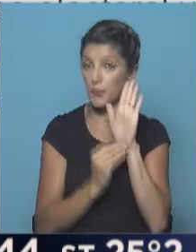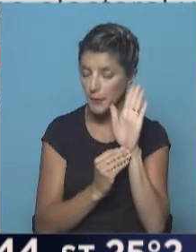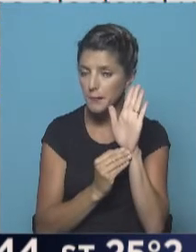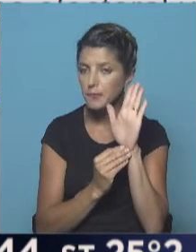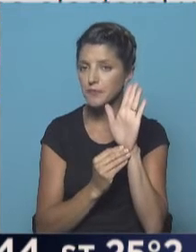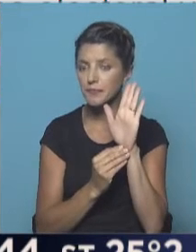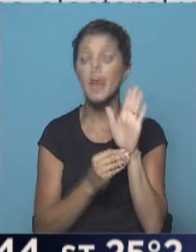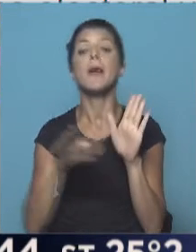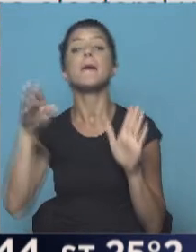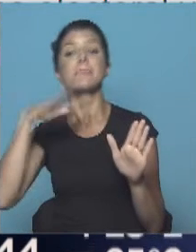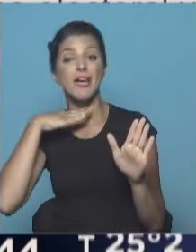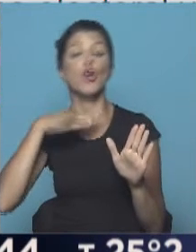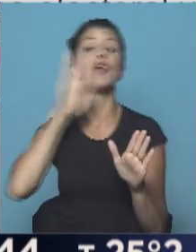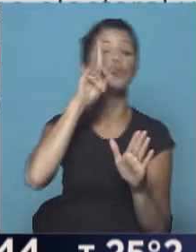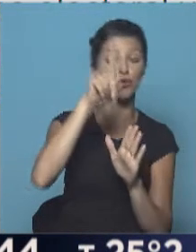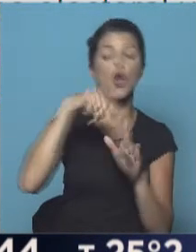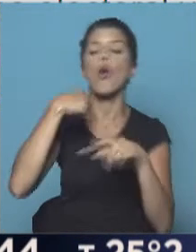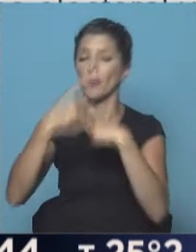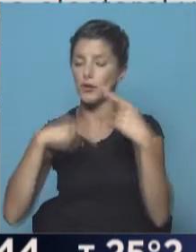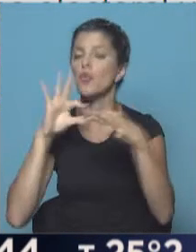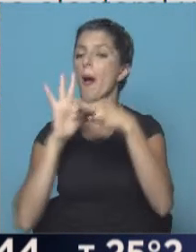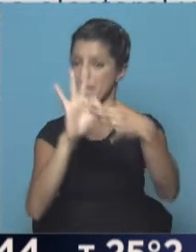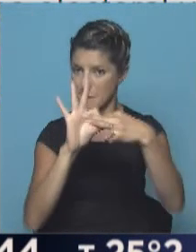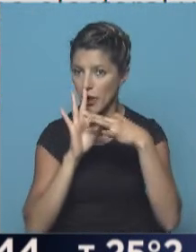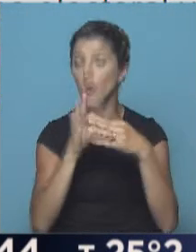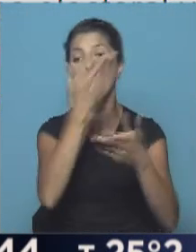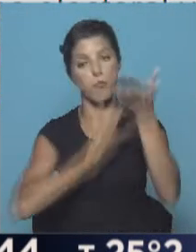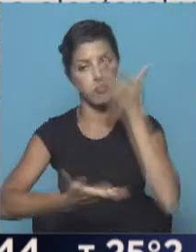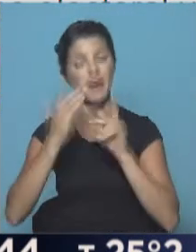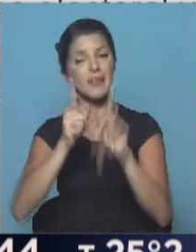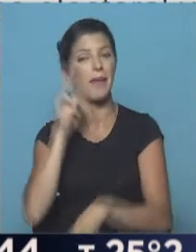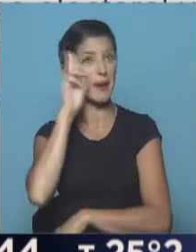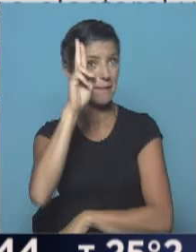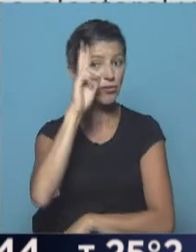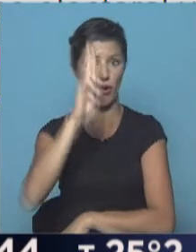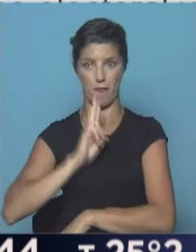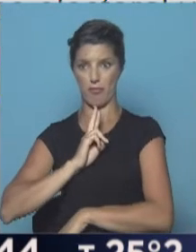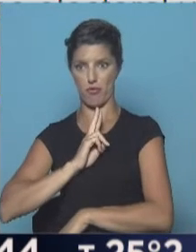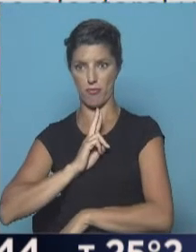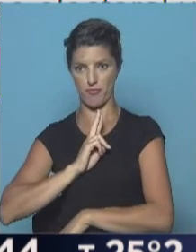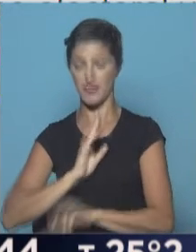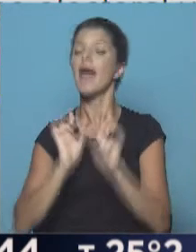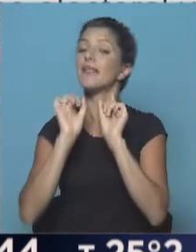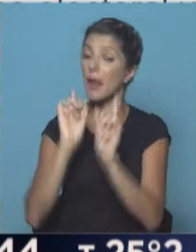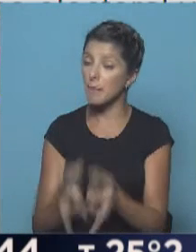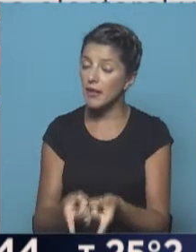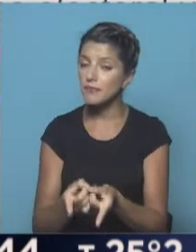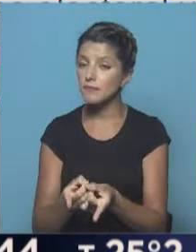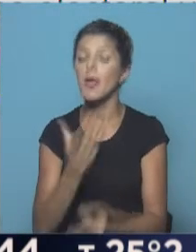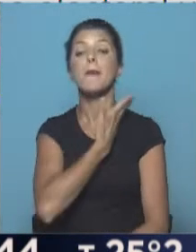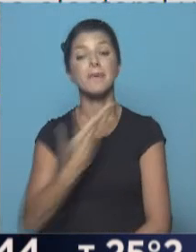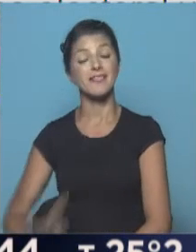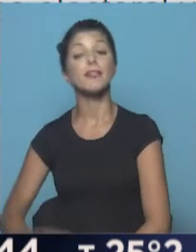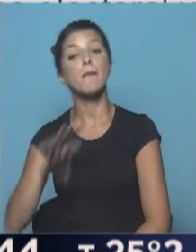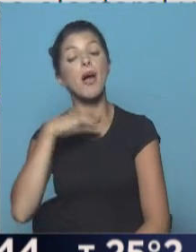que México y Estados Unidos seguirán estrechando sus lazos de cooperación y respeto mutuo. Asimismo, el mandatario mexicano dijo